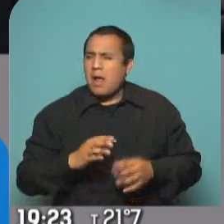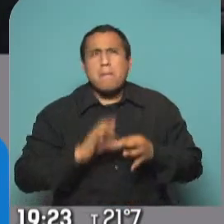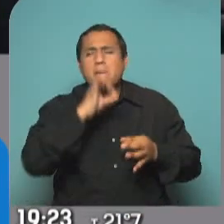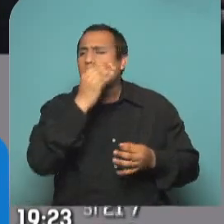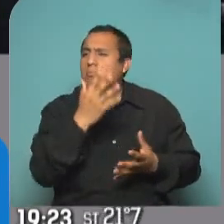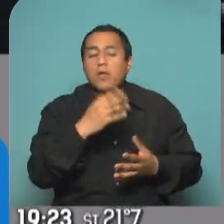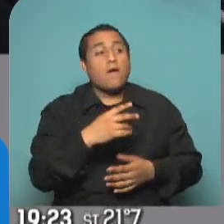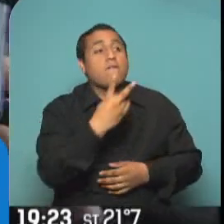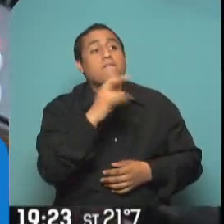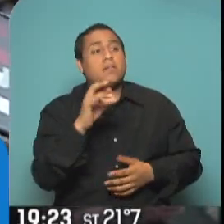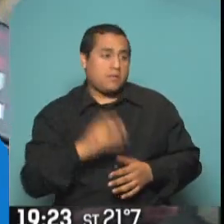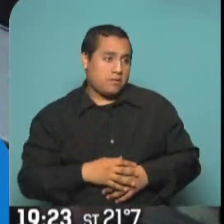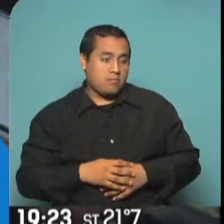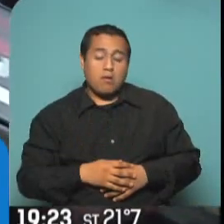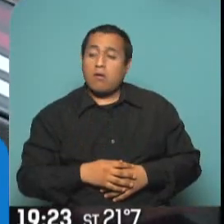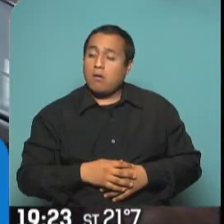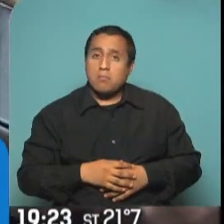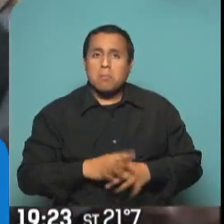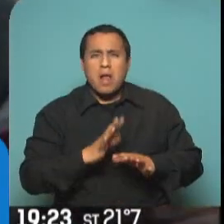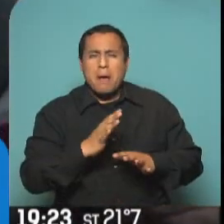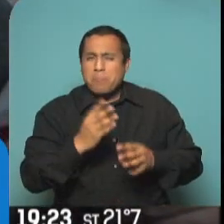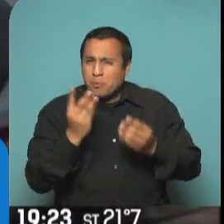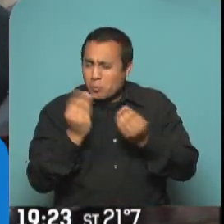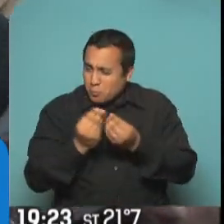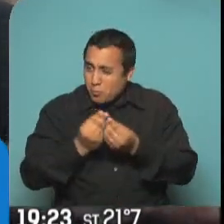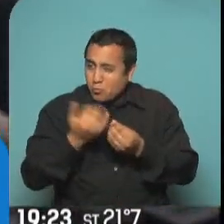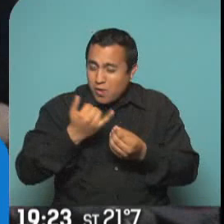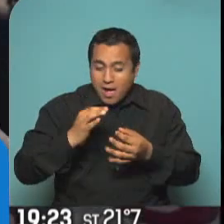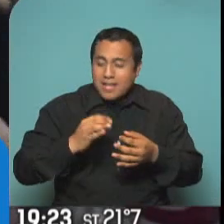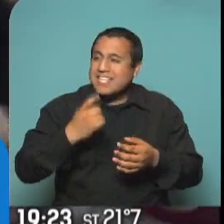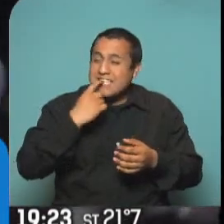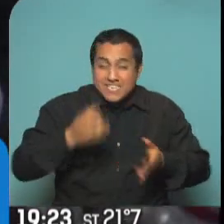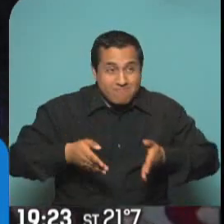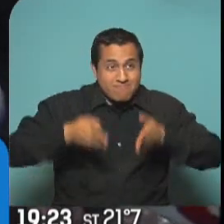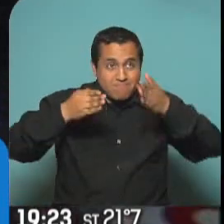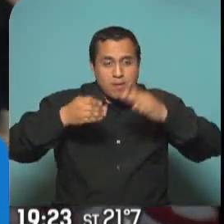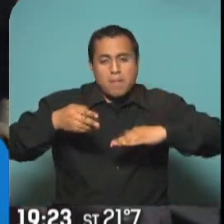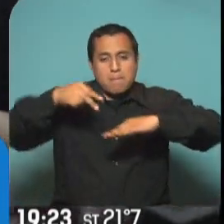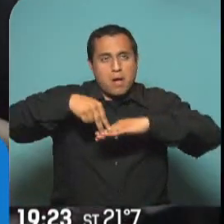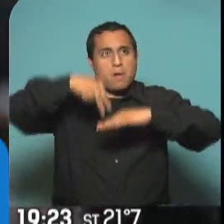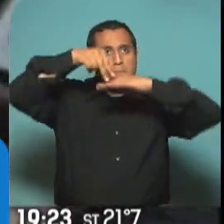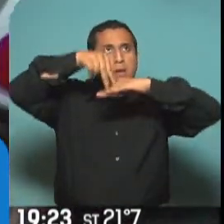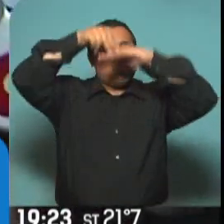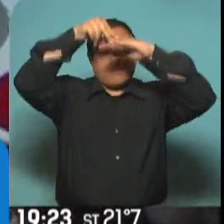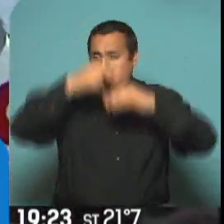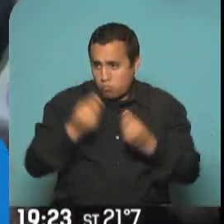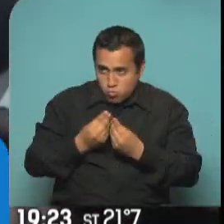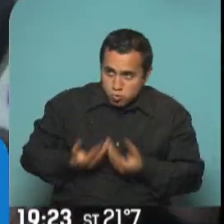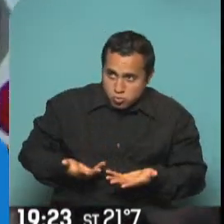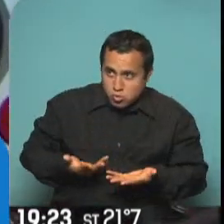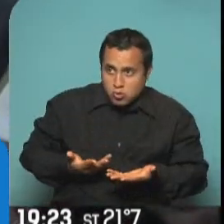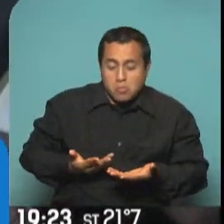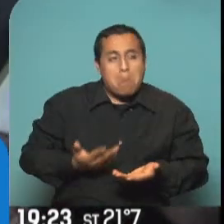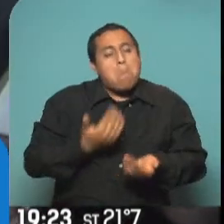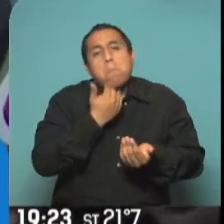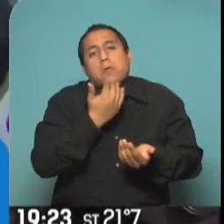eran varios andamios, ¿puede ser? No, era una estructura. Una sola estructura. No sé si eran varios. Yo estuve... Los que